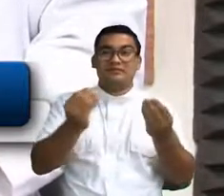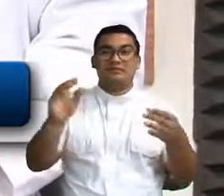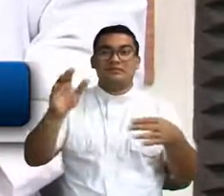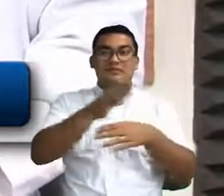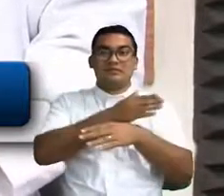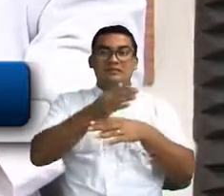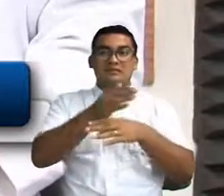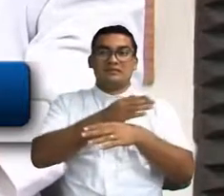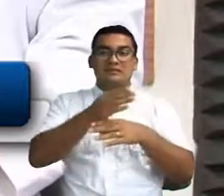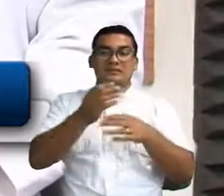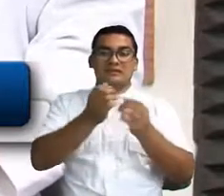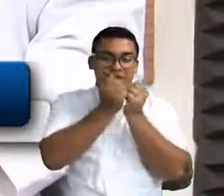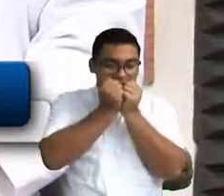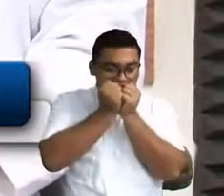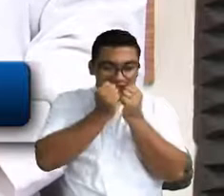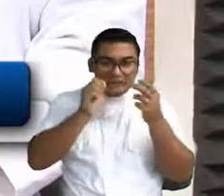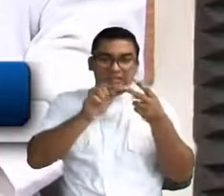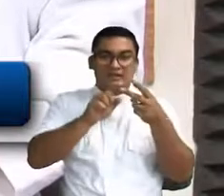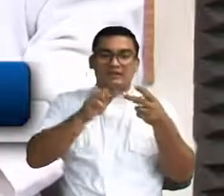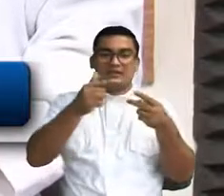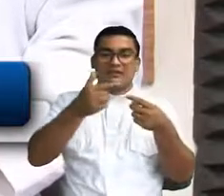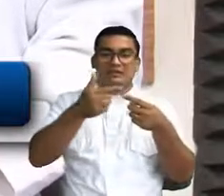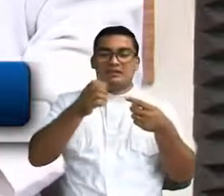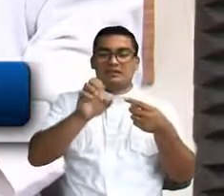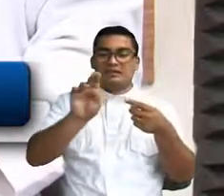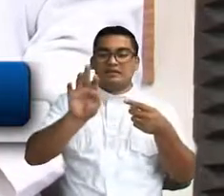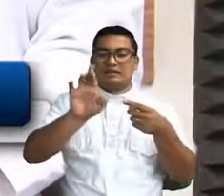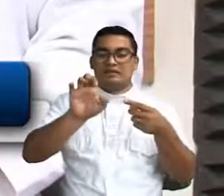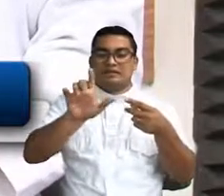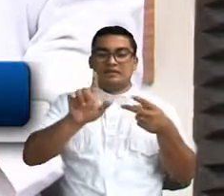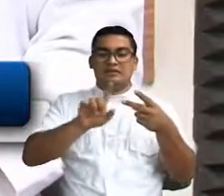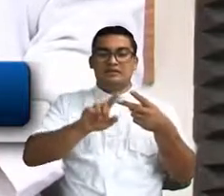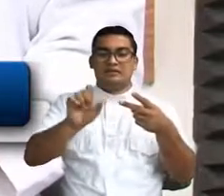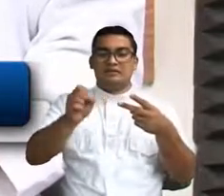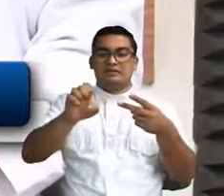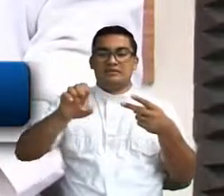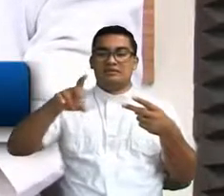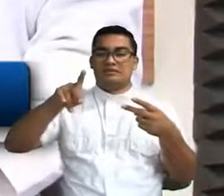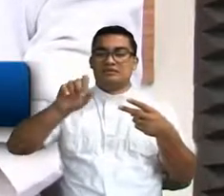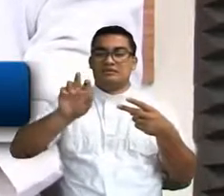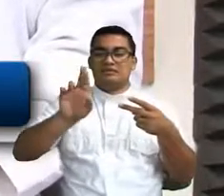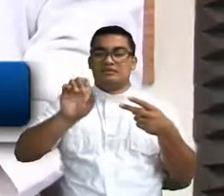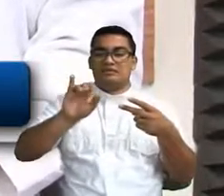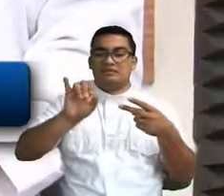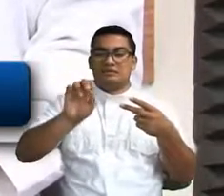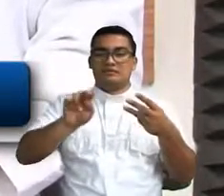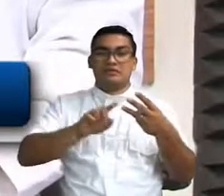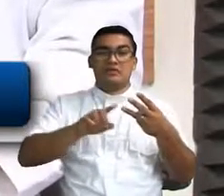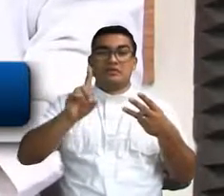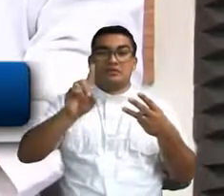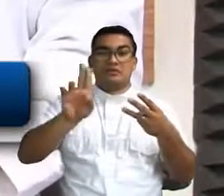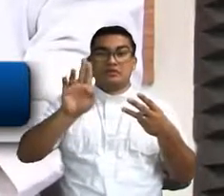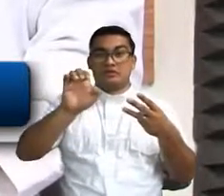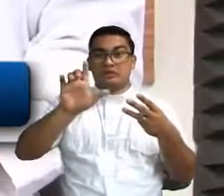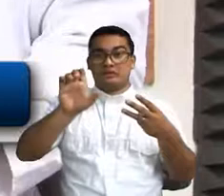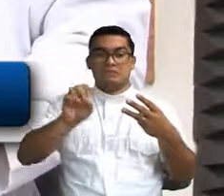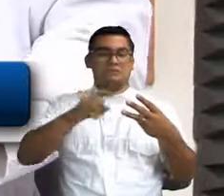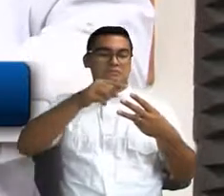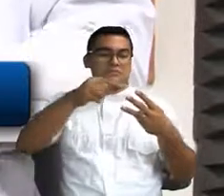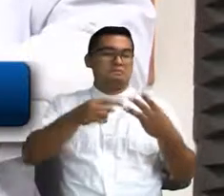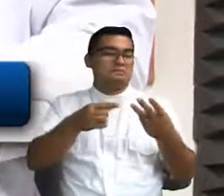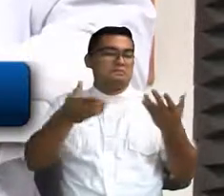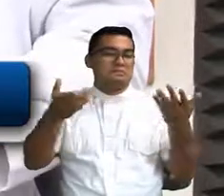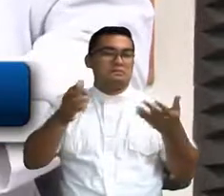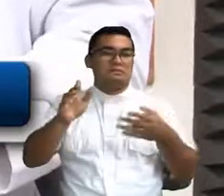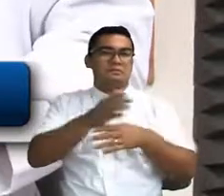la ansiedad generalizada, la ansiedad por separación, la ansiedad por el duelo. Entonces, aquí